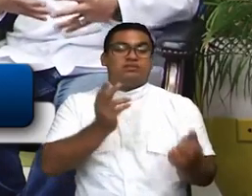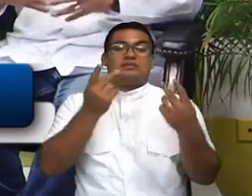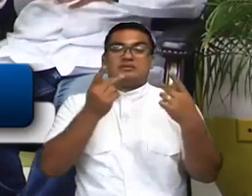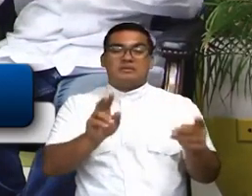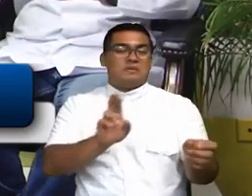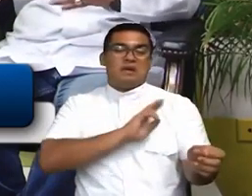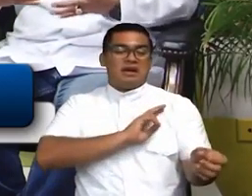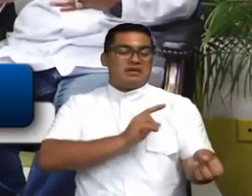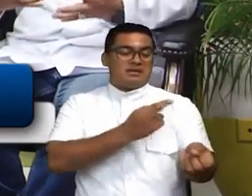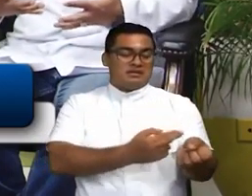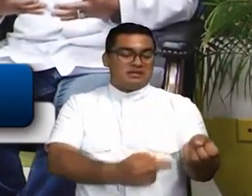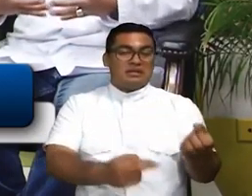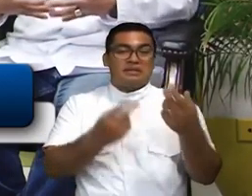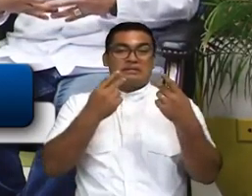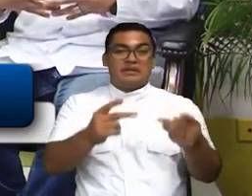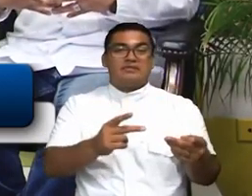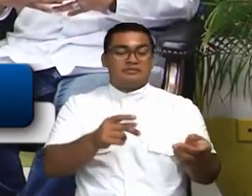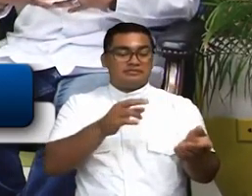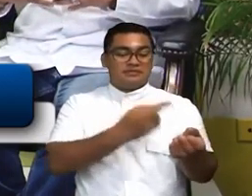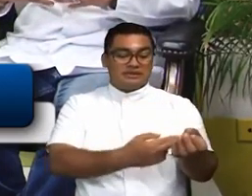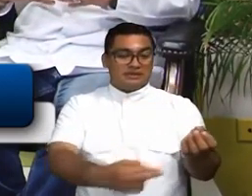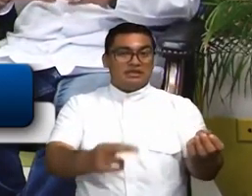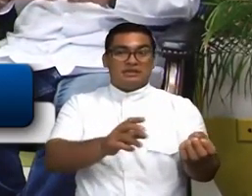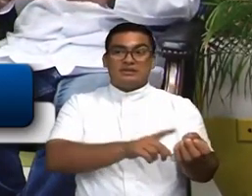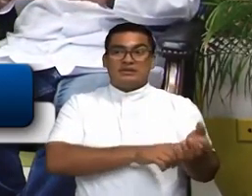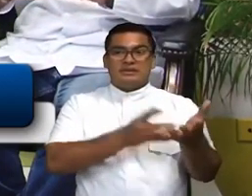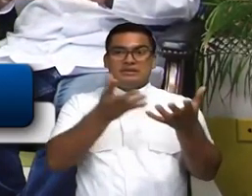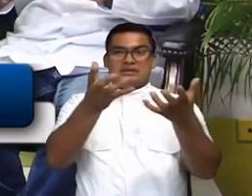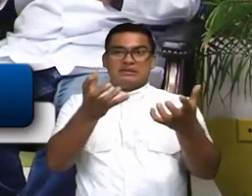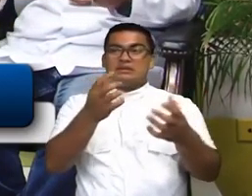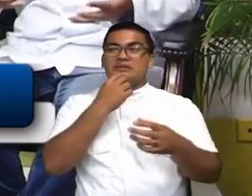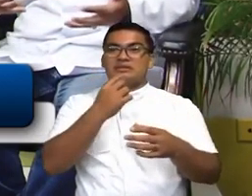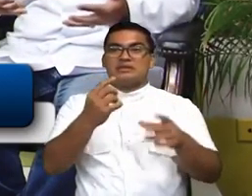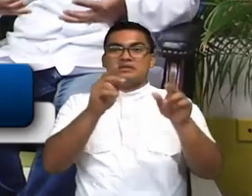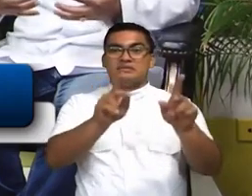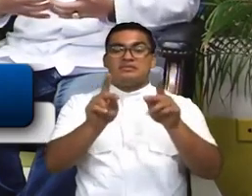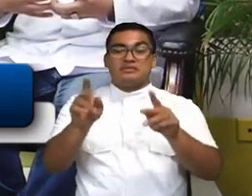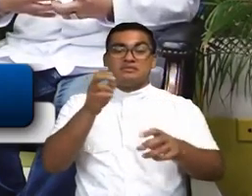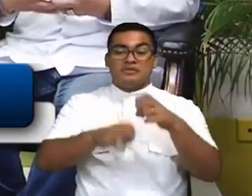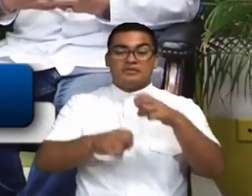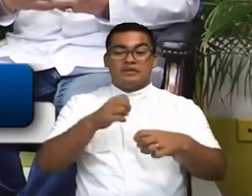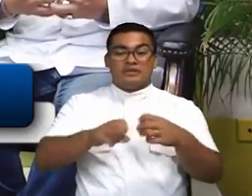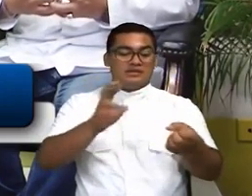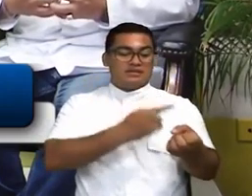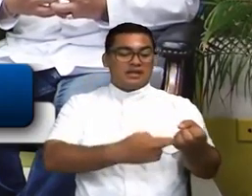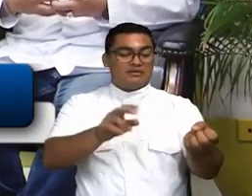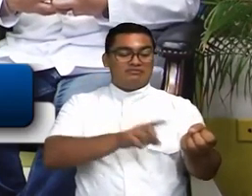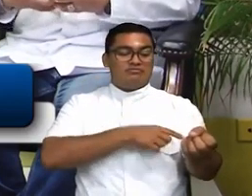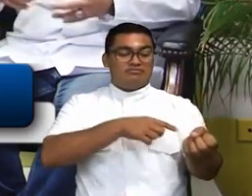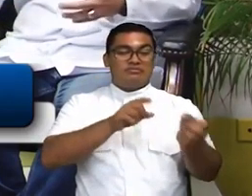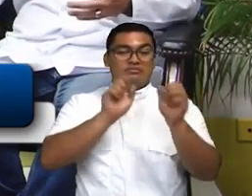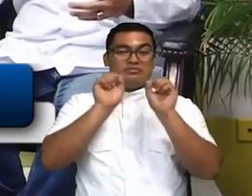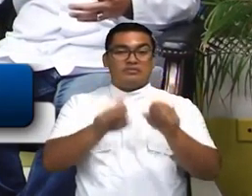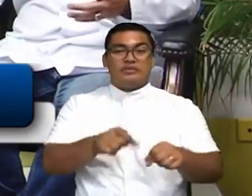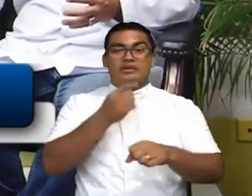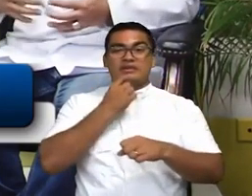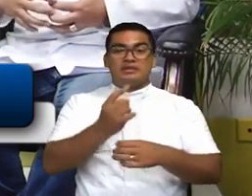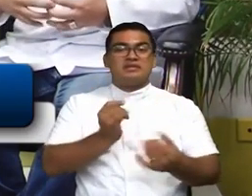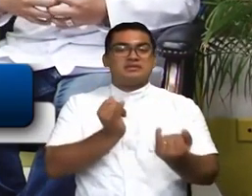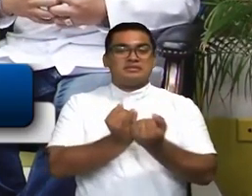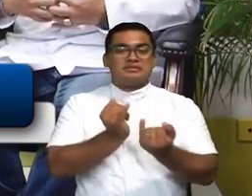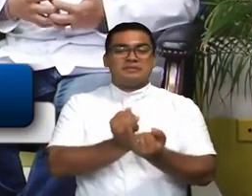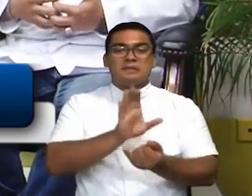el propio riesgo sanguíneo o que padecen de la circulación, le puede dar lo que estábamos hablando